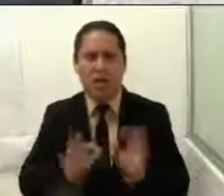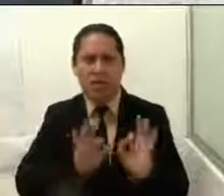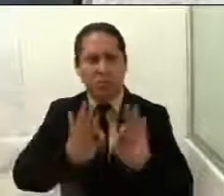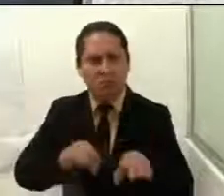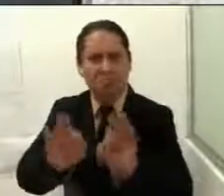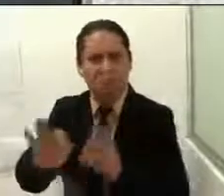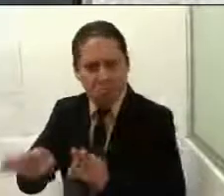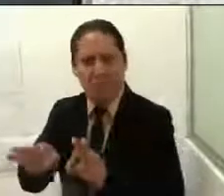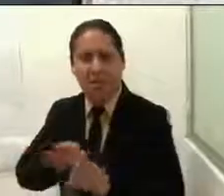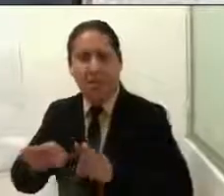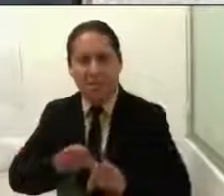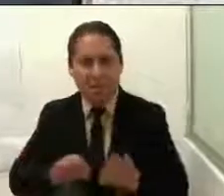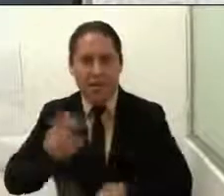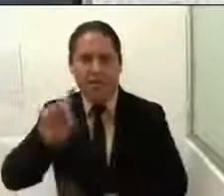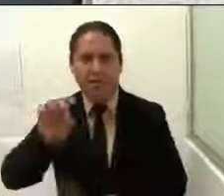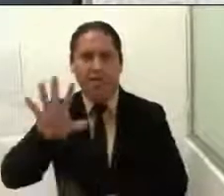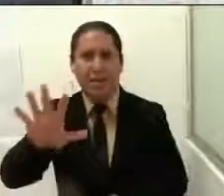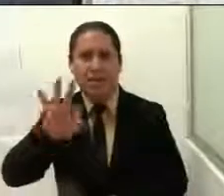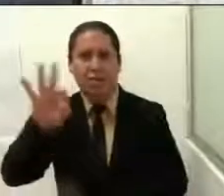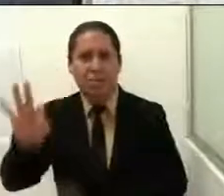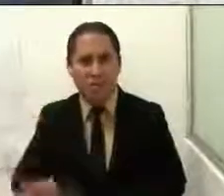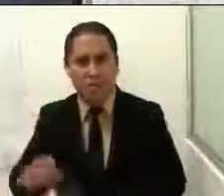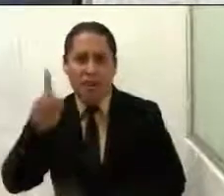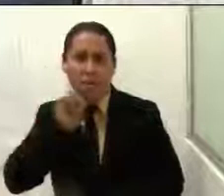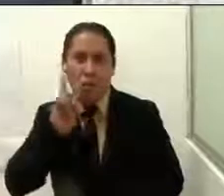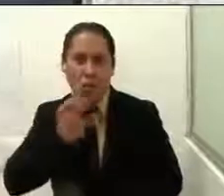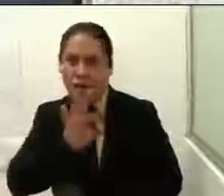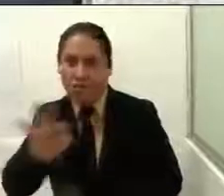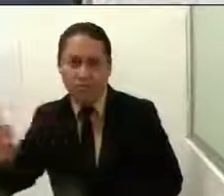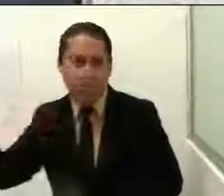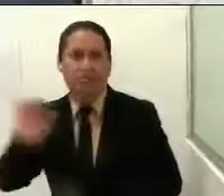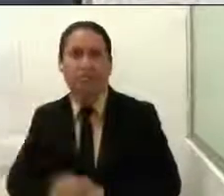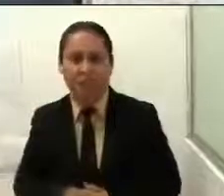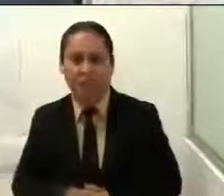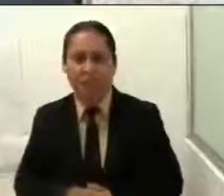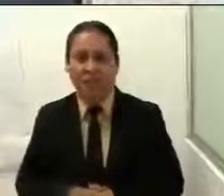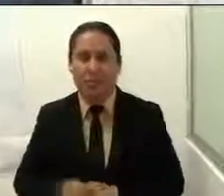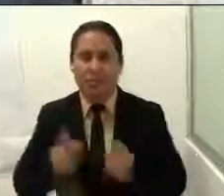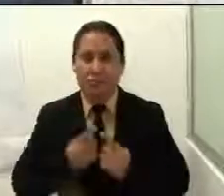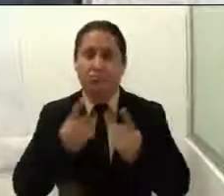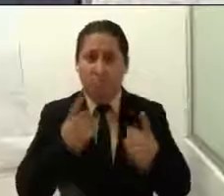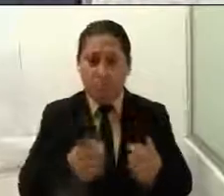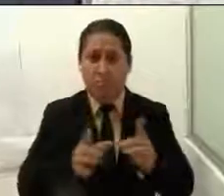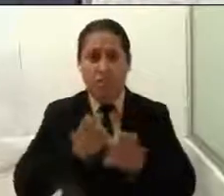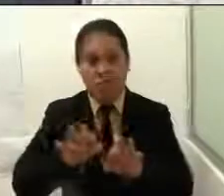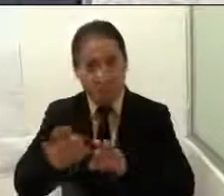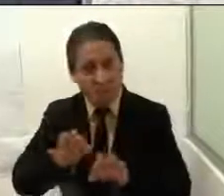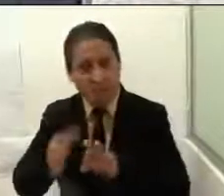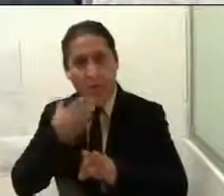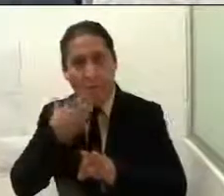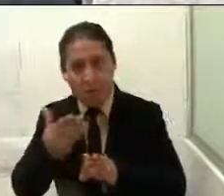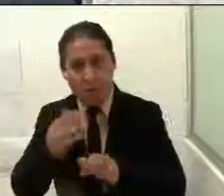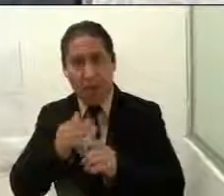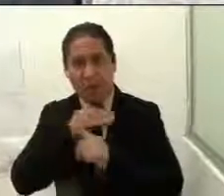del 35 por ciento de mujeres dando con esto cabal cumplimiento a la las de